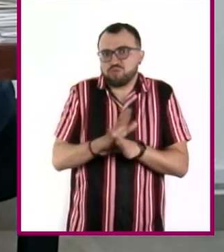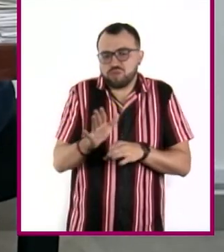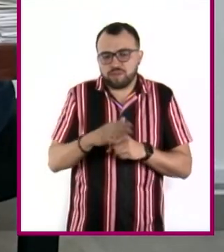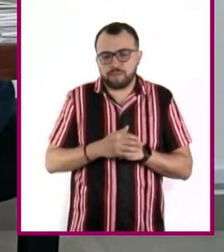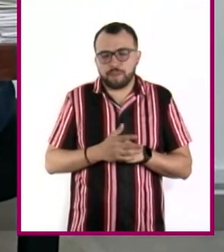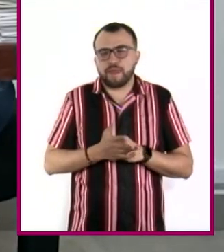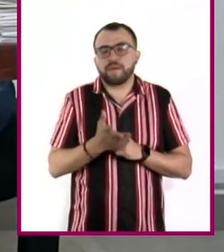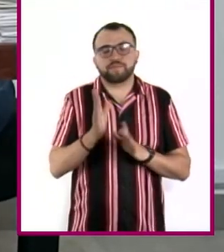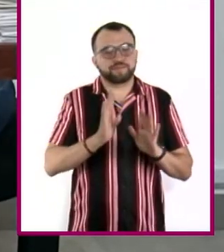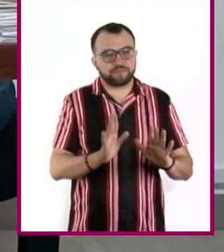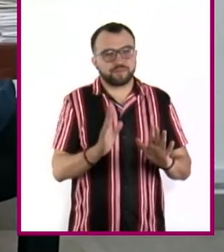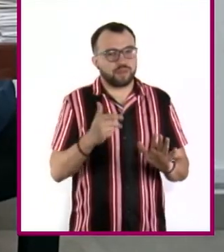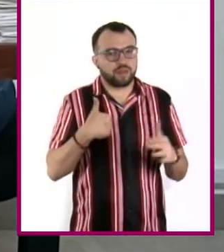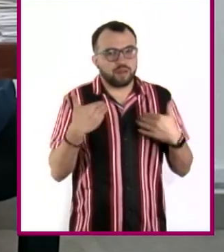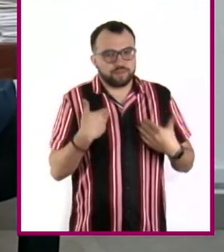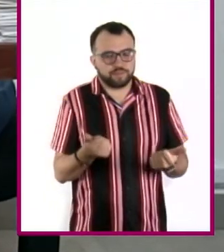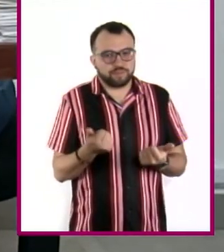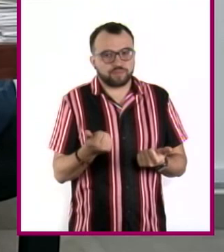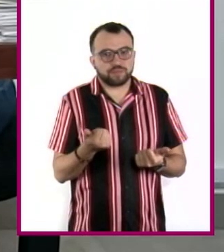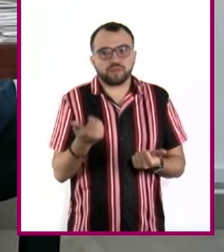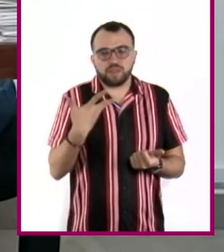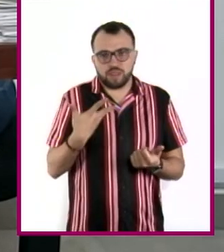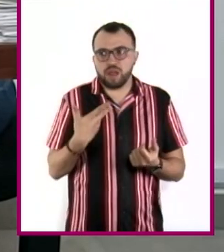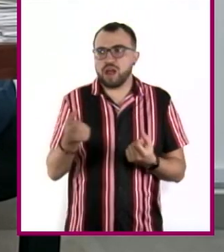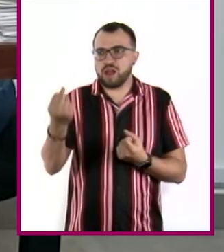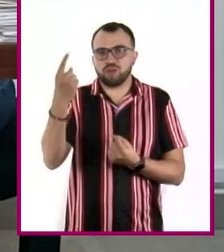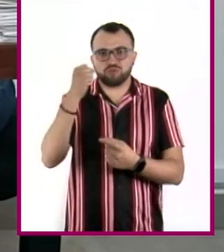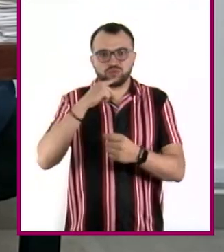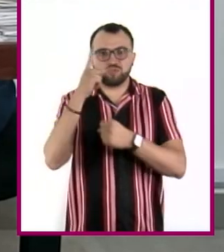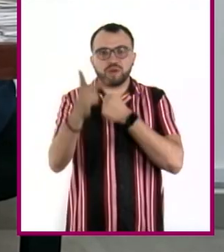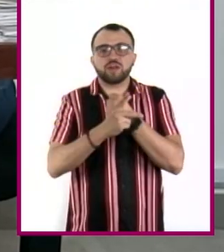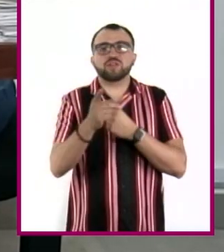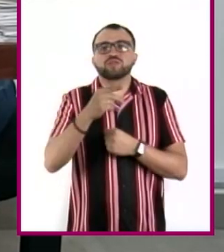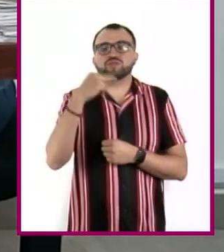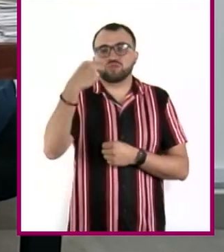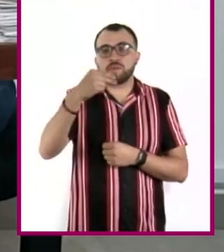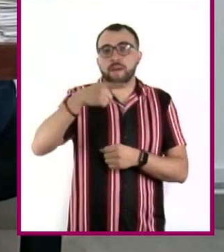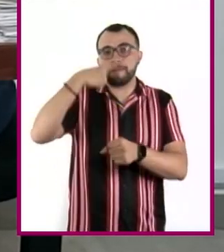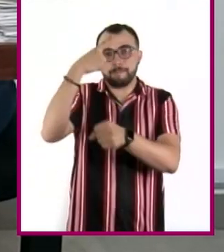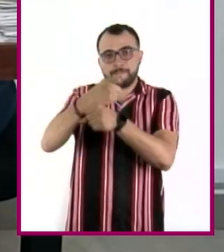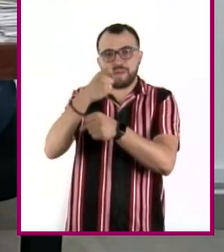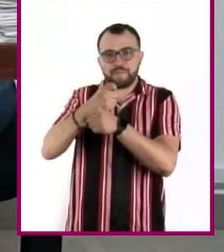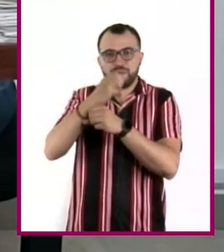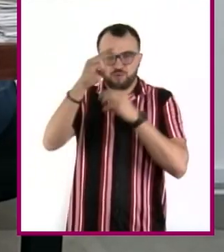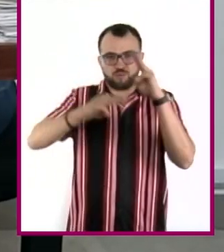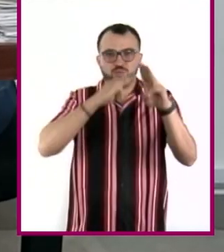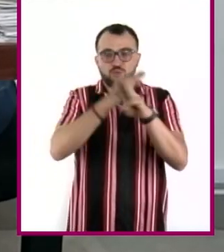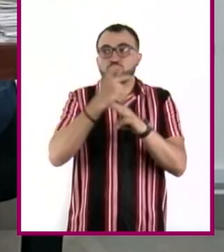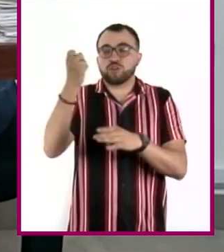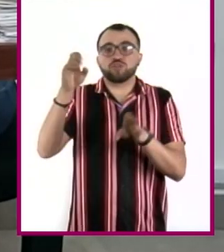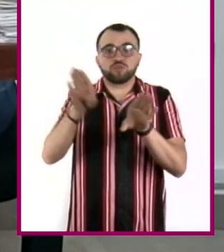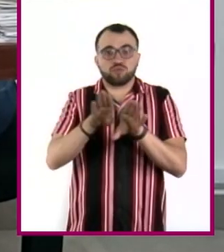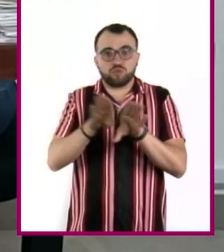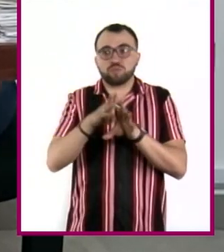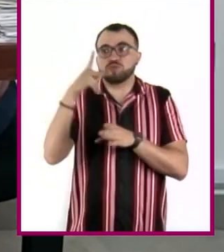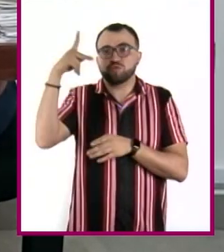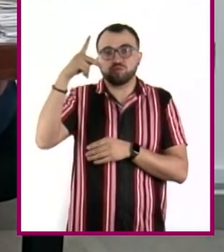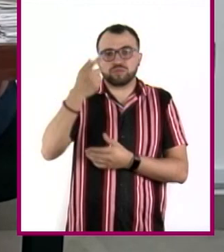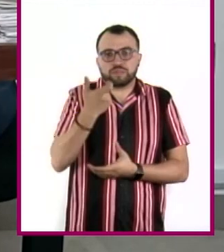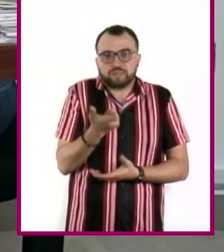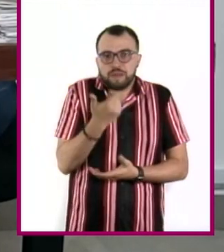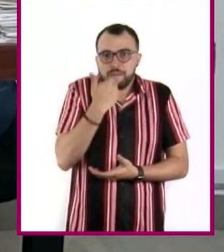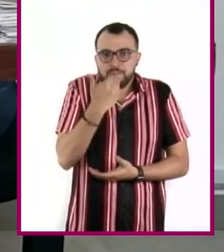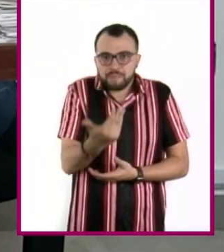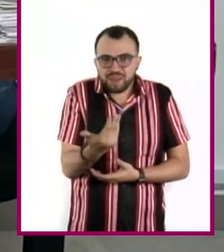entiendo. Según yo, hay países que llamamos de primer mundo y esos son los que tienen una economía muy desarrollada, ciencia y tecnología